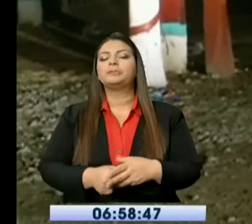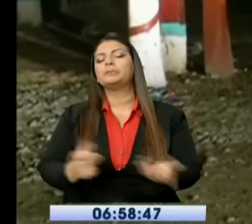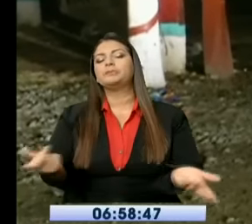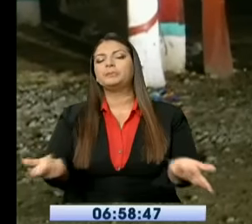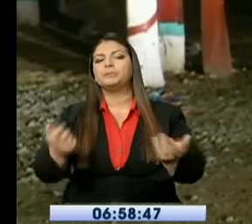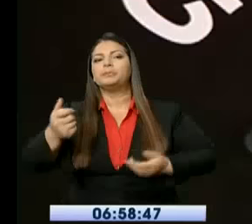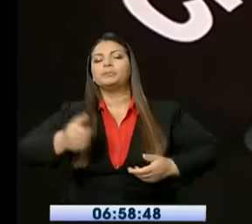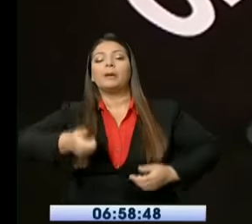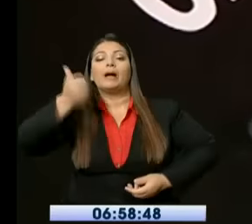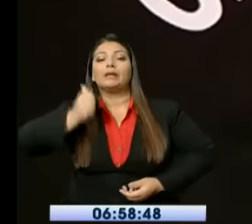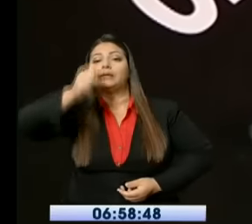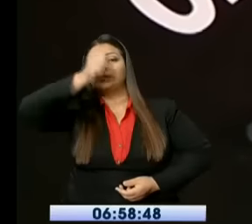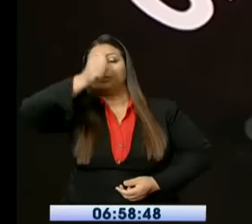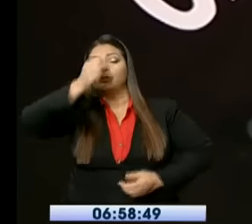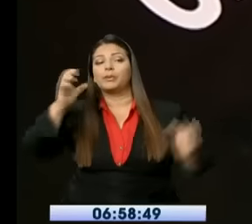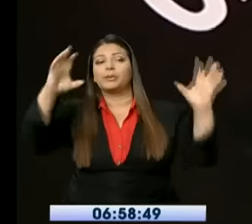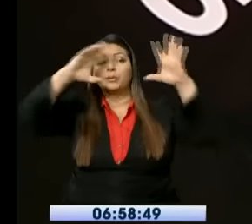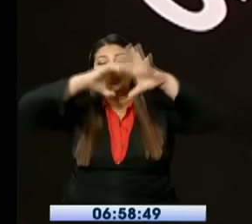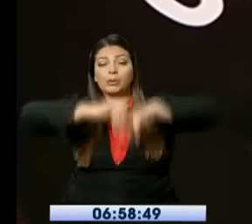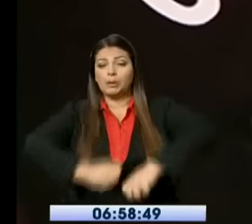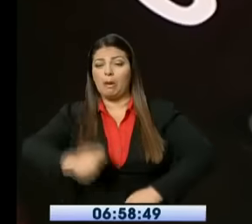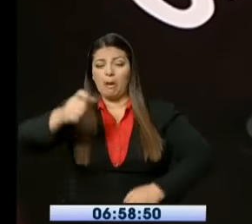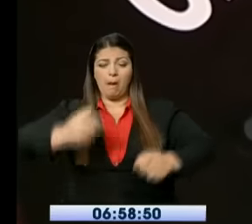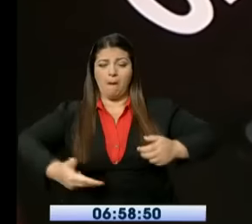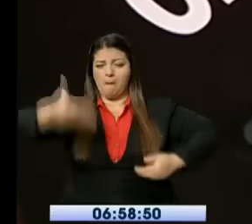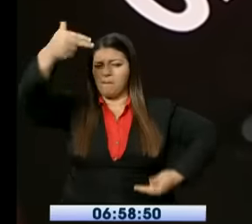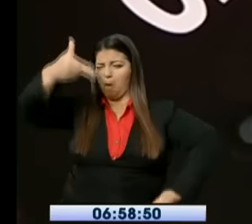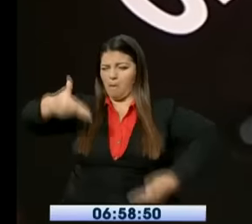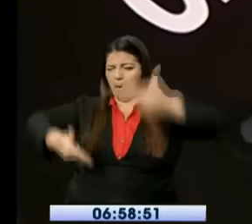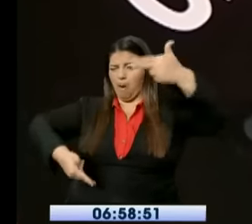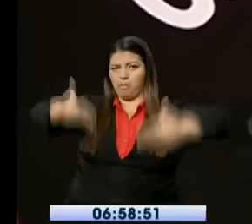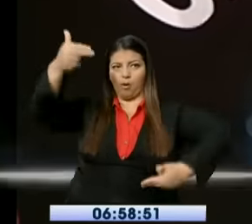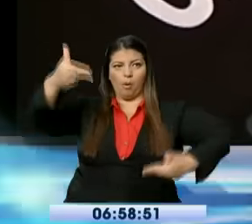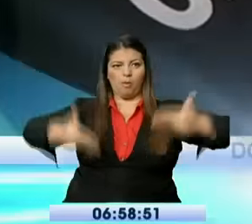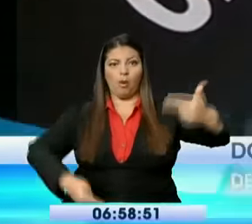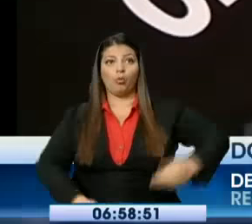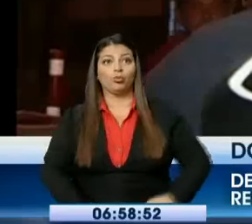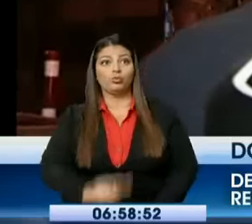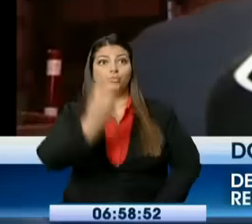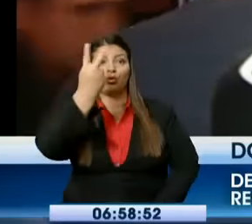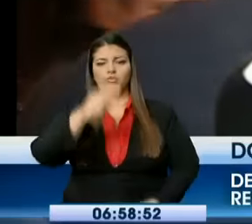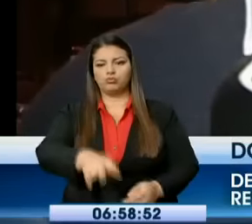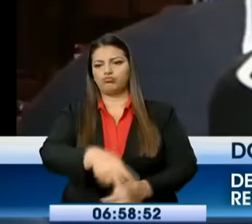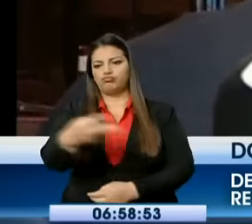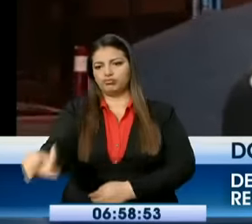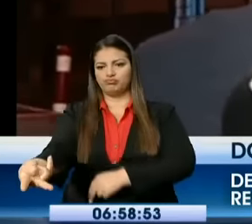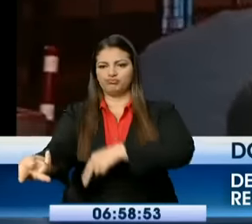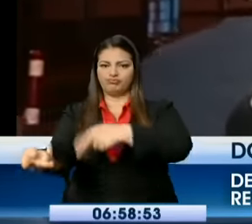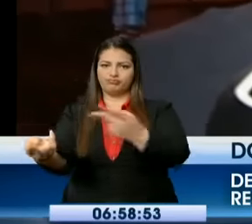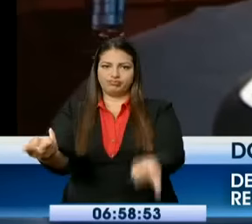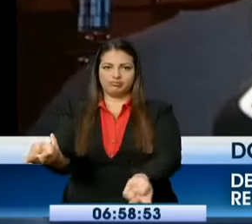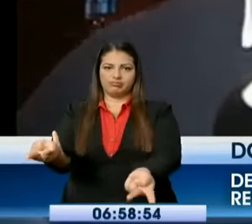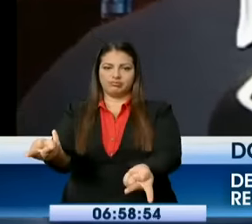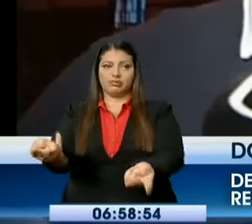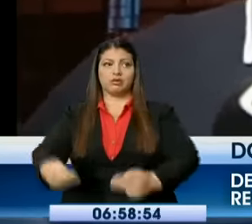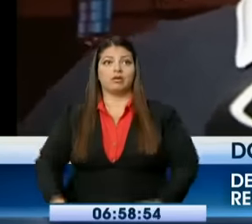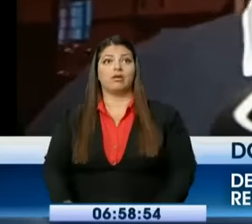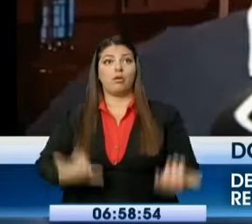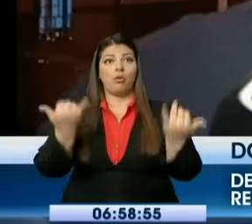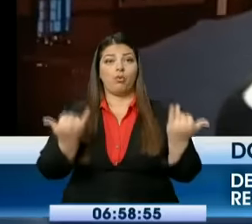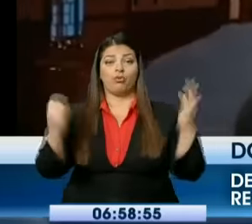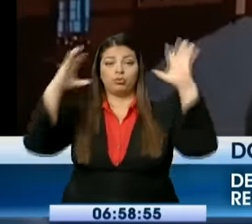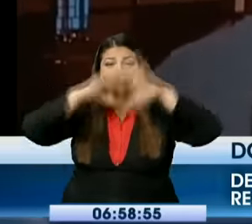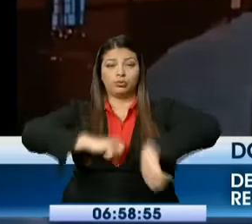este domingo. Durante el tiroteo, dos personas perdieron la vida. Hoy a aproximadamente 4:45 de la